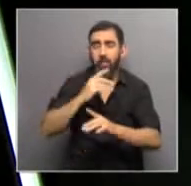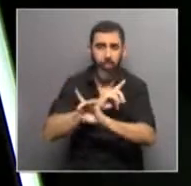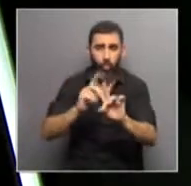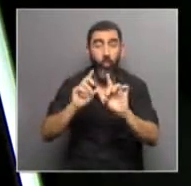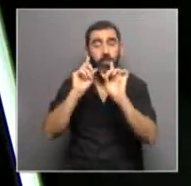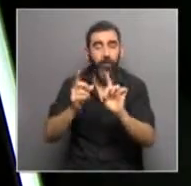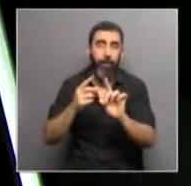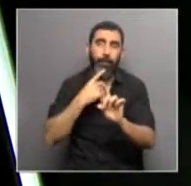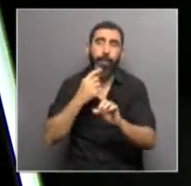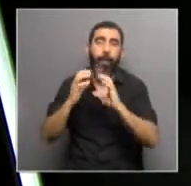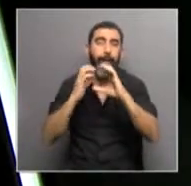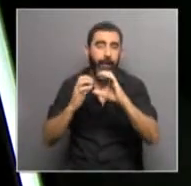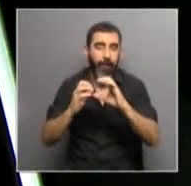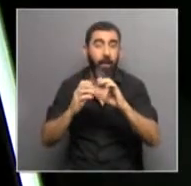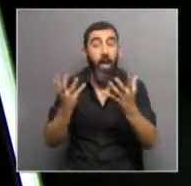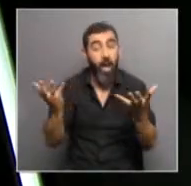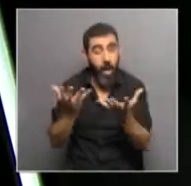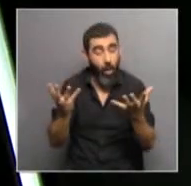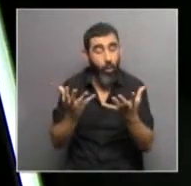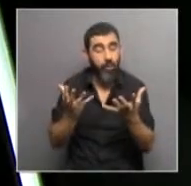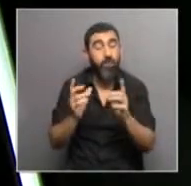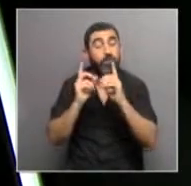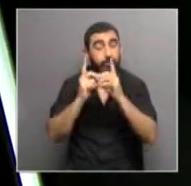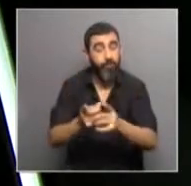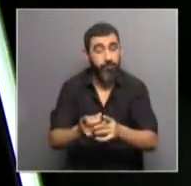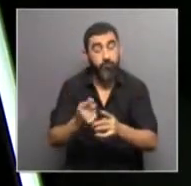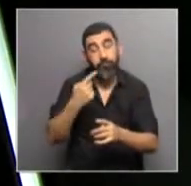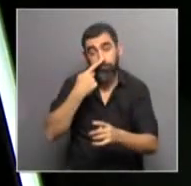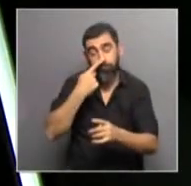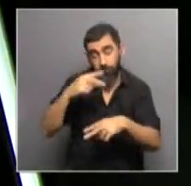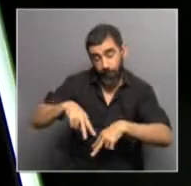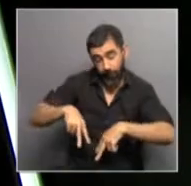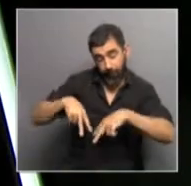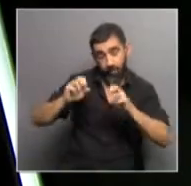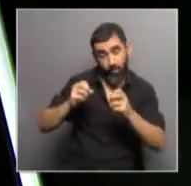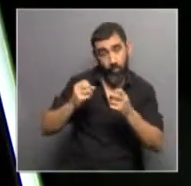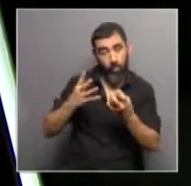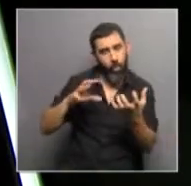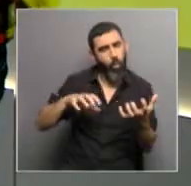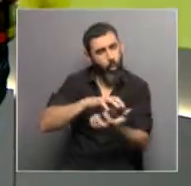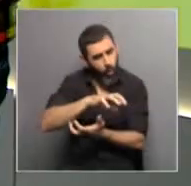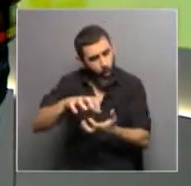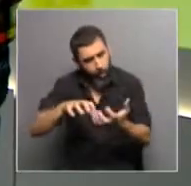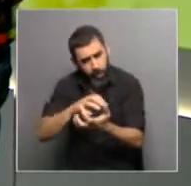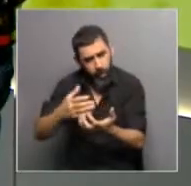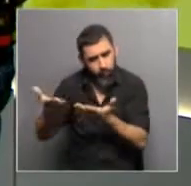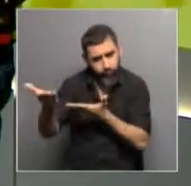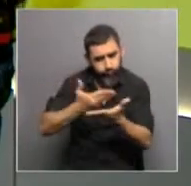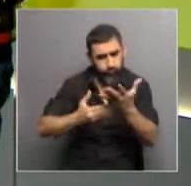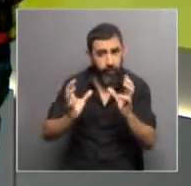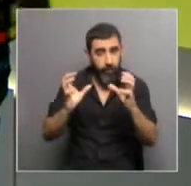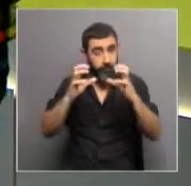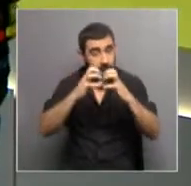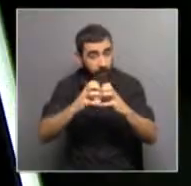generar, no sé, energía, a ser objeto de interés de investigadores por su compleja interacción con el cerebro,